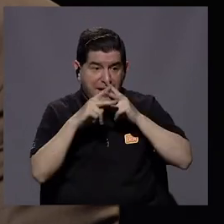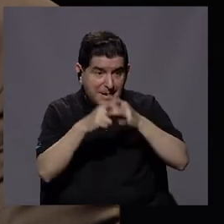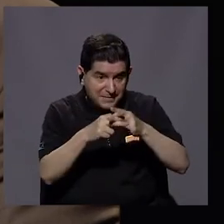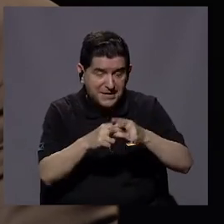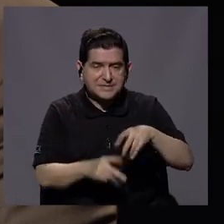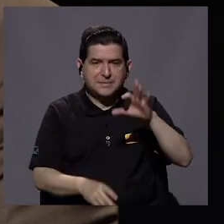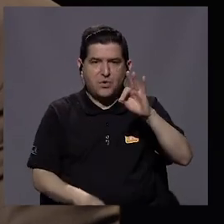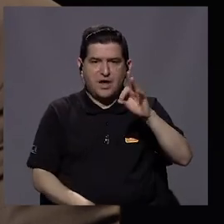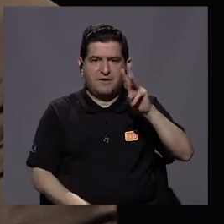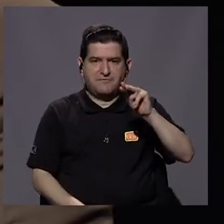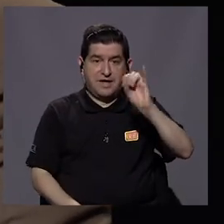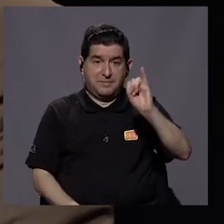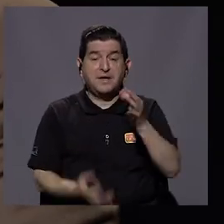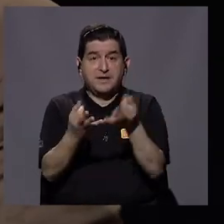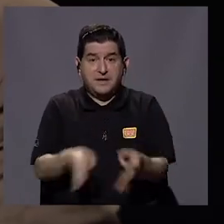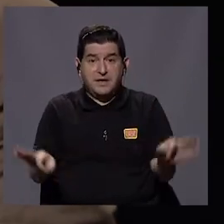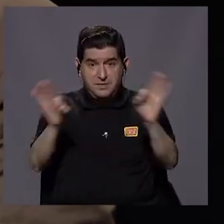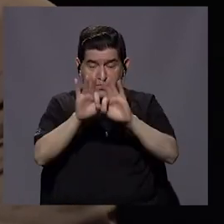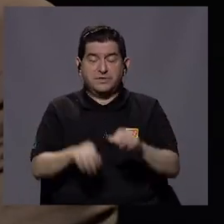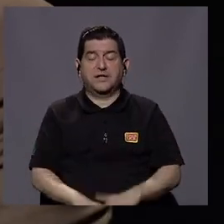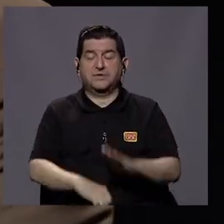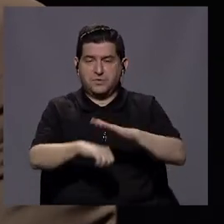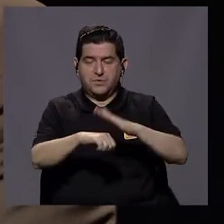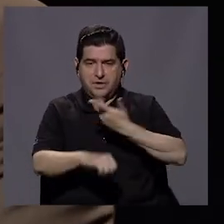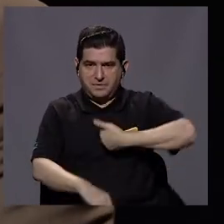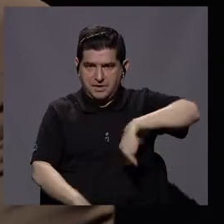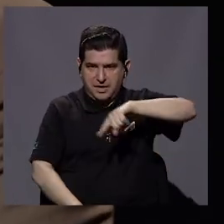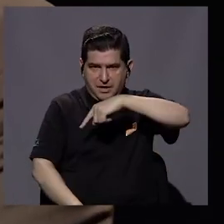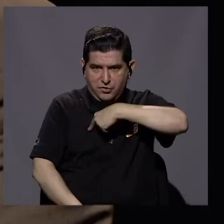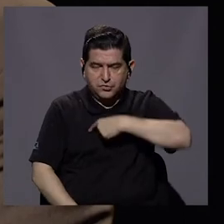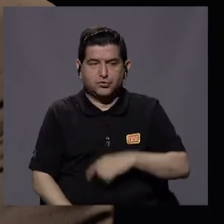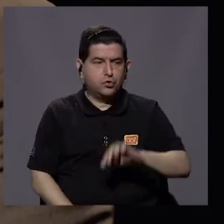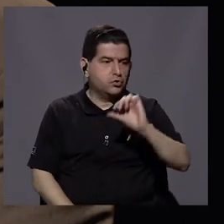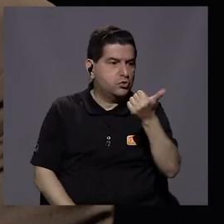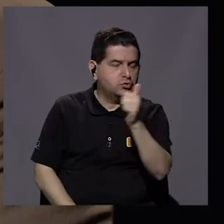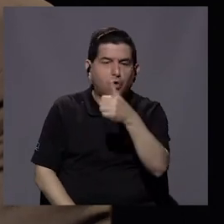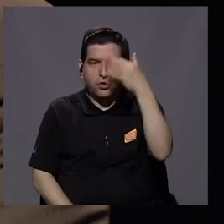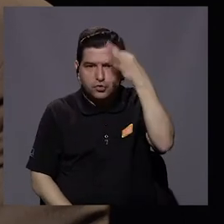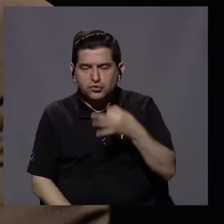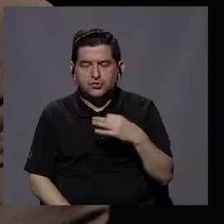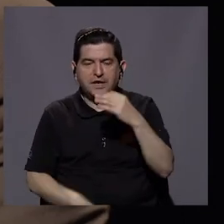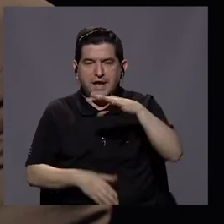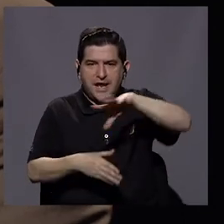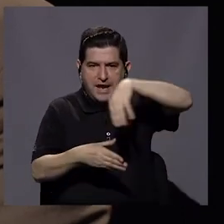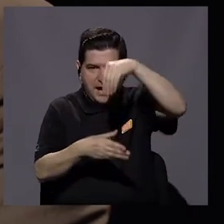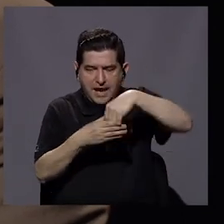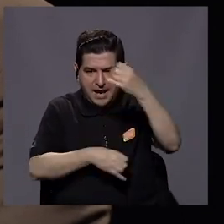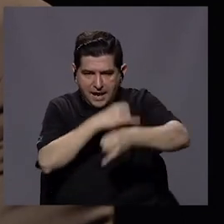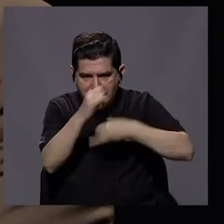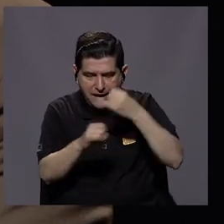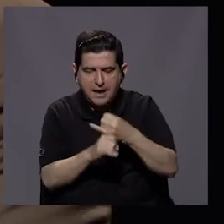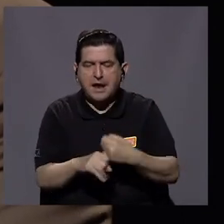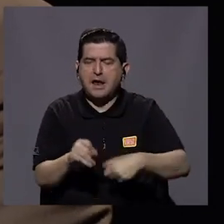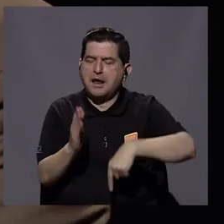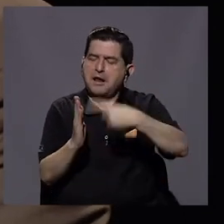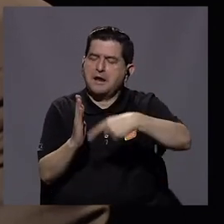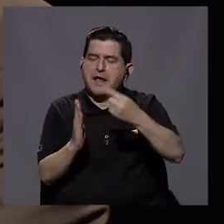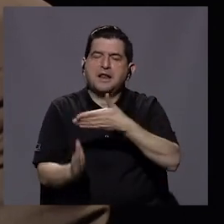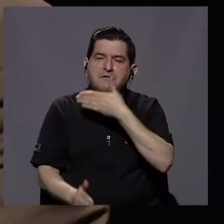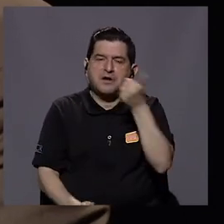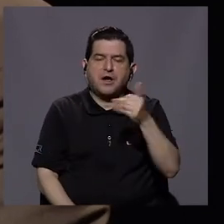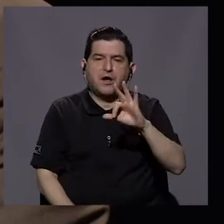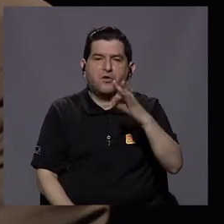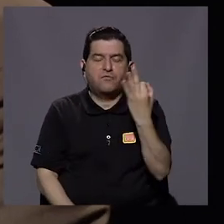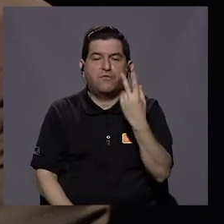el crédito al Fondo Monetario es importante porque nos da, digamos, cierta credibilidad ante el contexto internacional para que las calificadoras lo hagan de